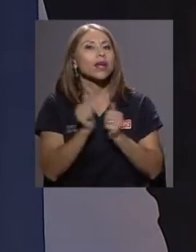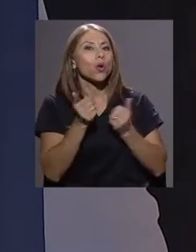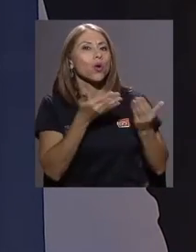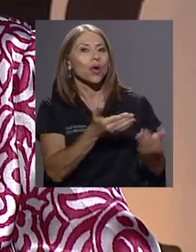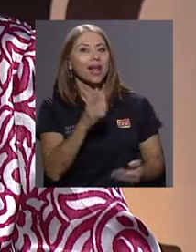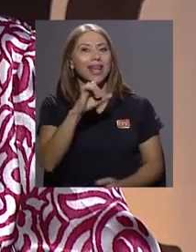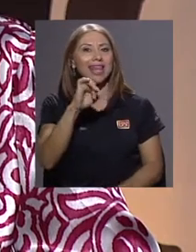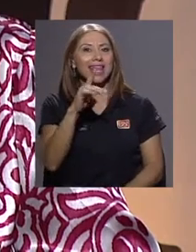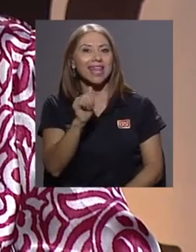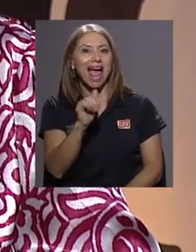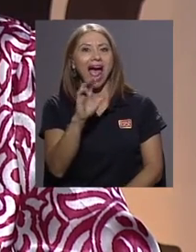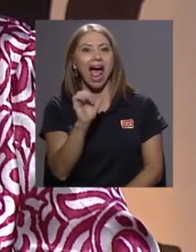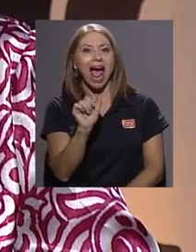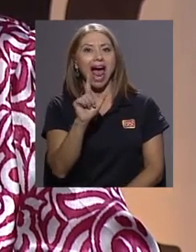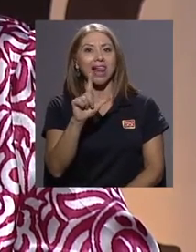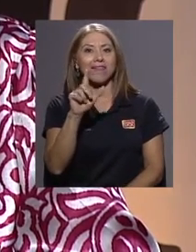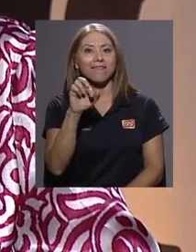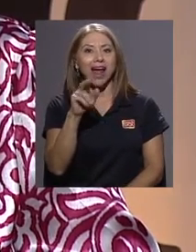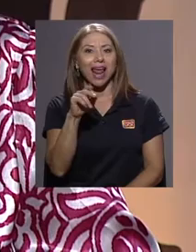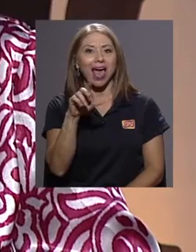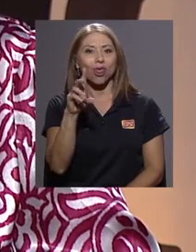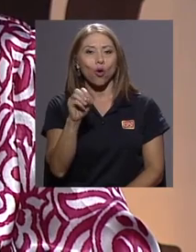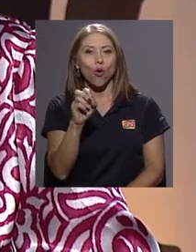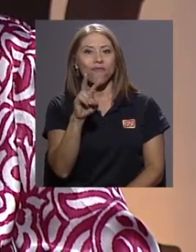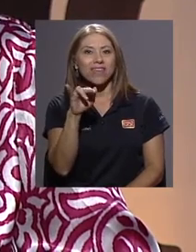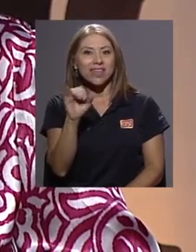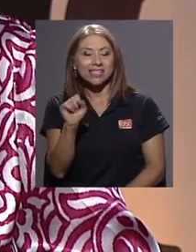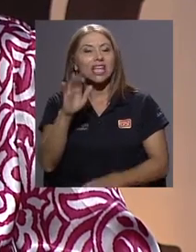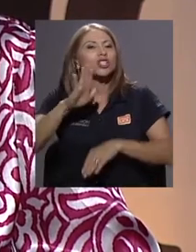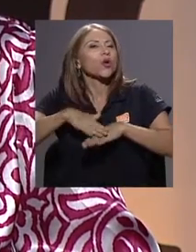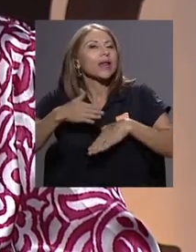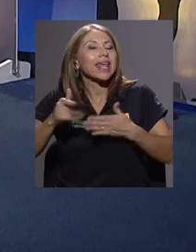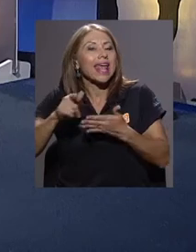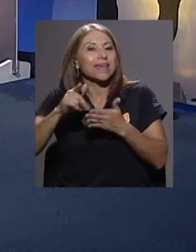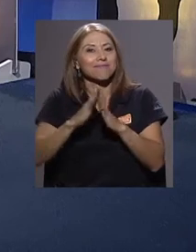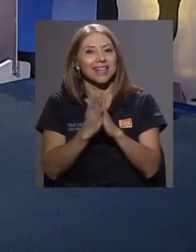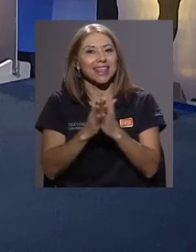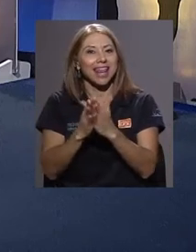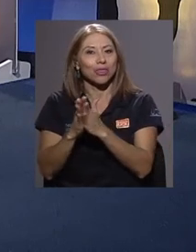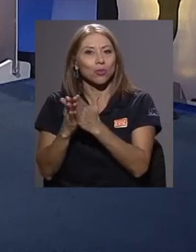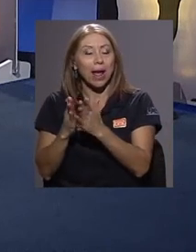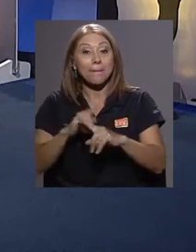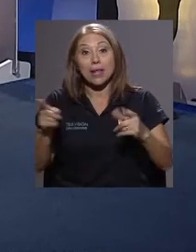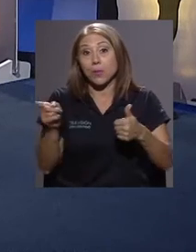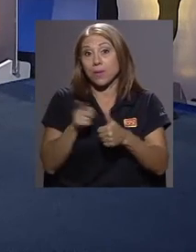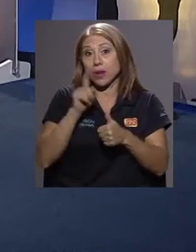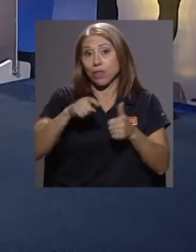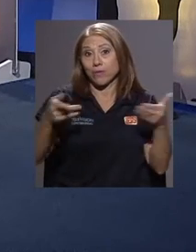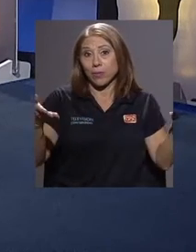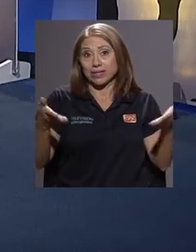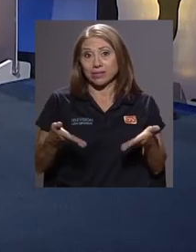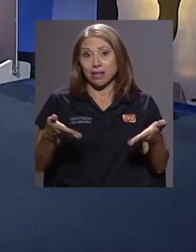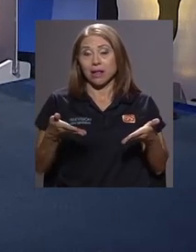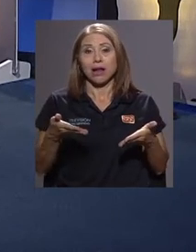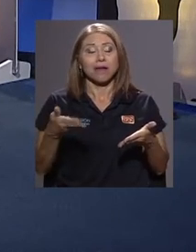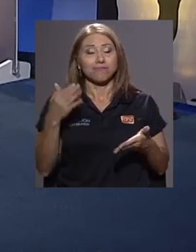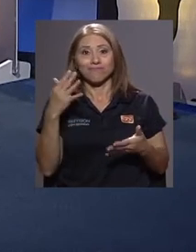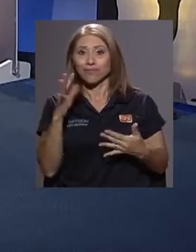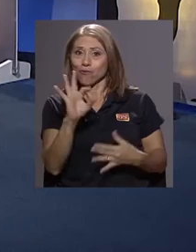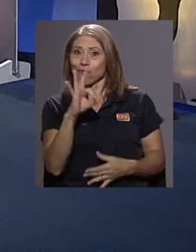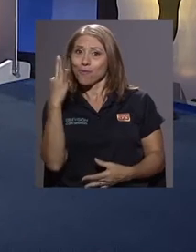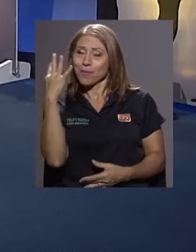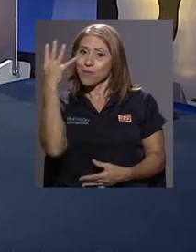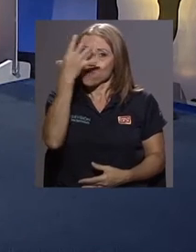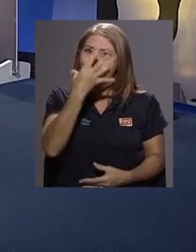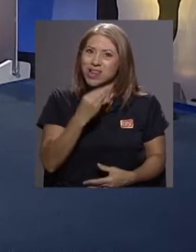alvarado vives de literatura pero antes tengo que presentarla de una manera muy linda que fue como le